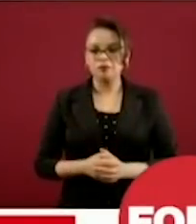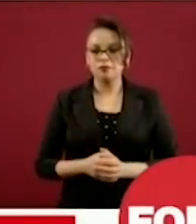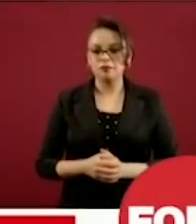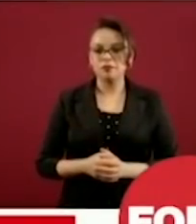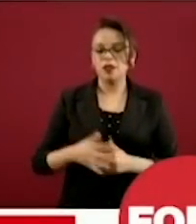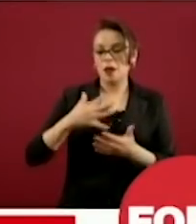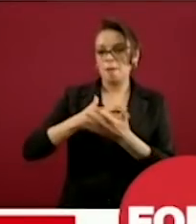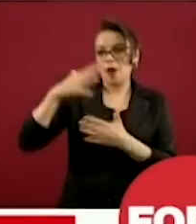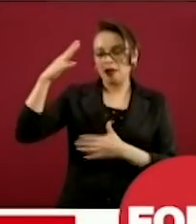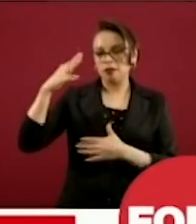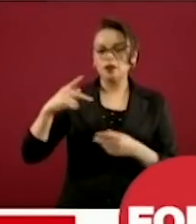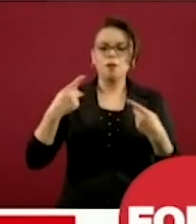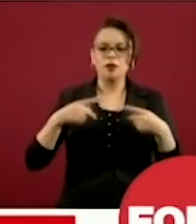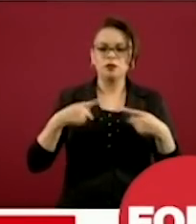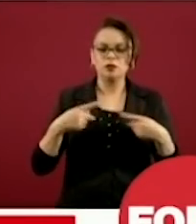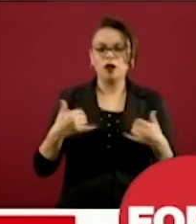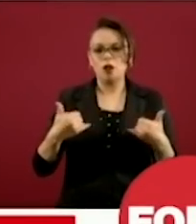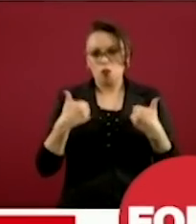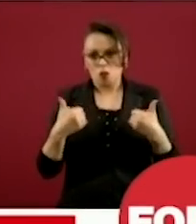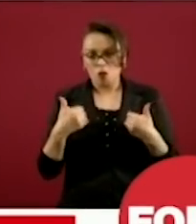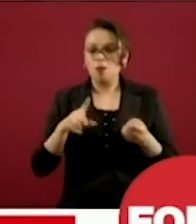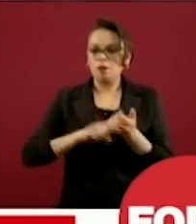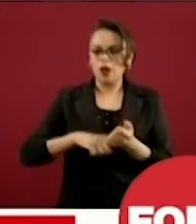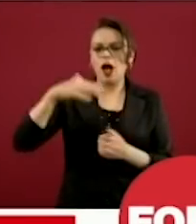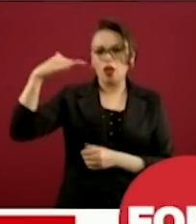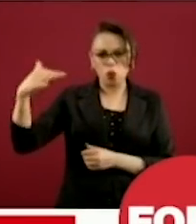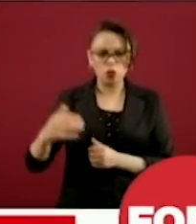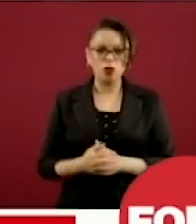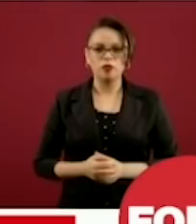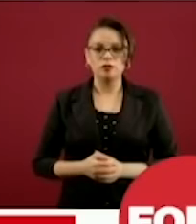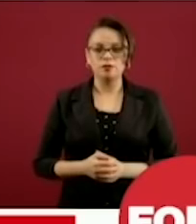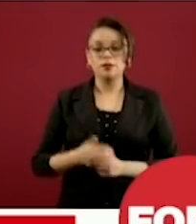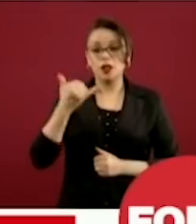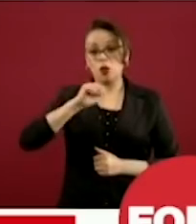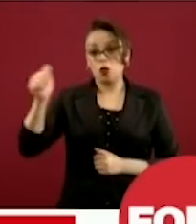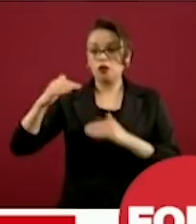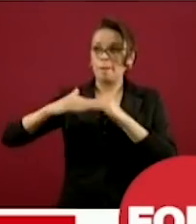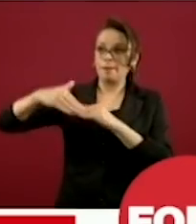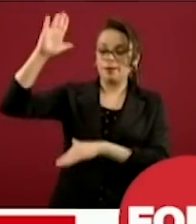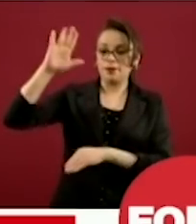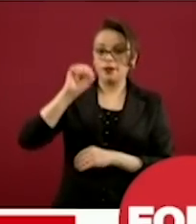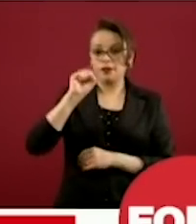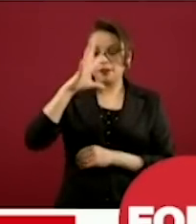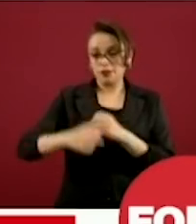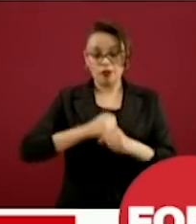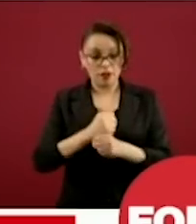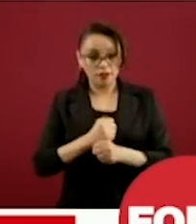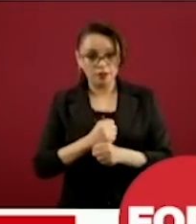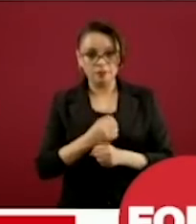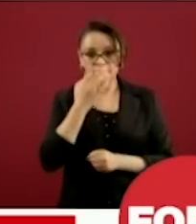adultos jóvenes. También hay una afectación importante en los mayores de 65 años y se